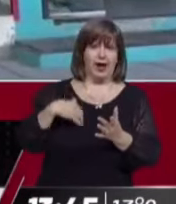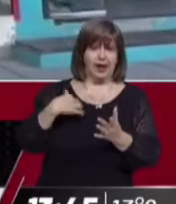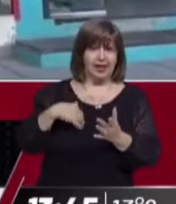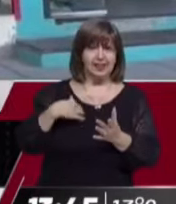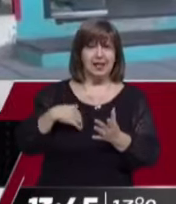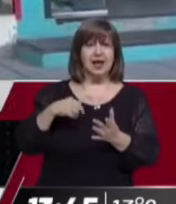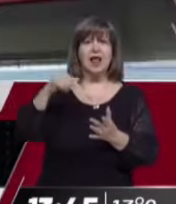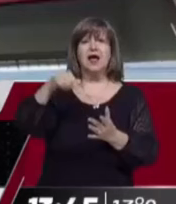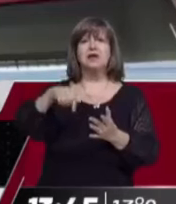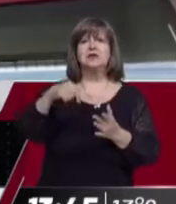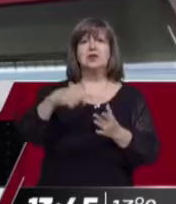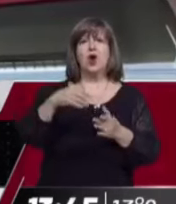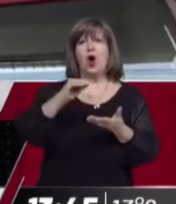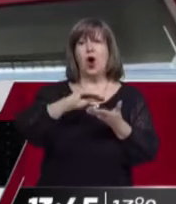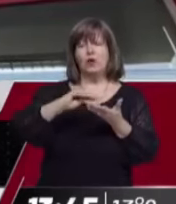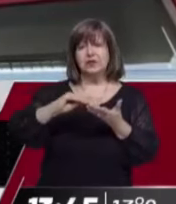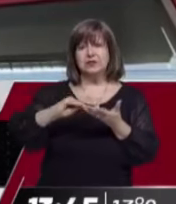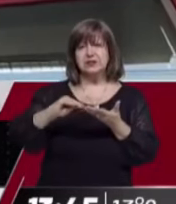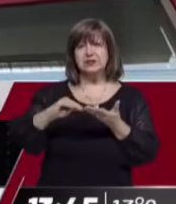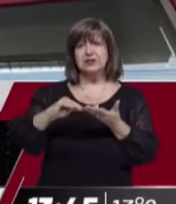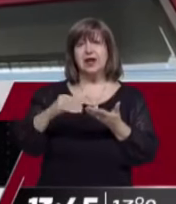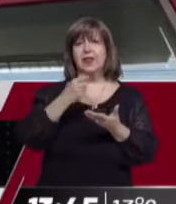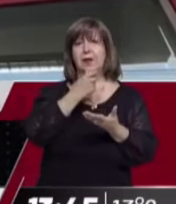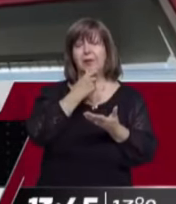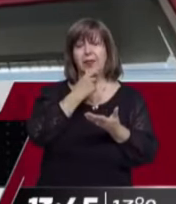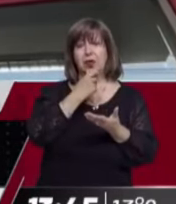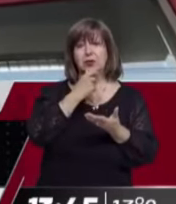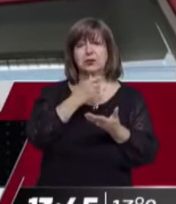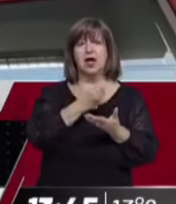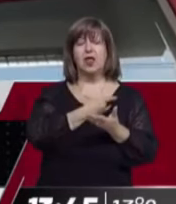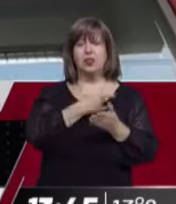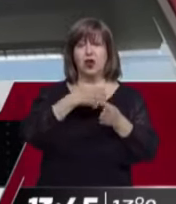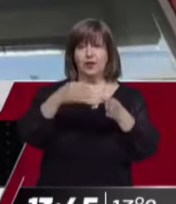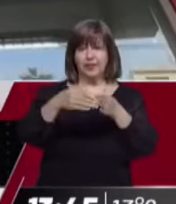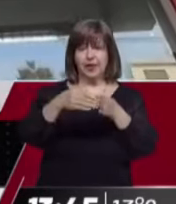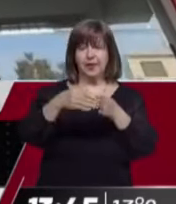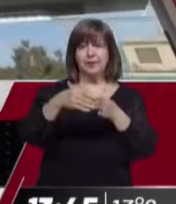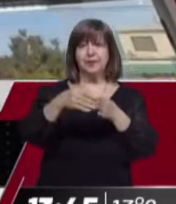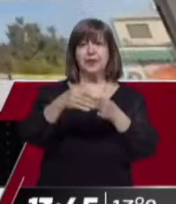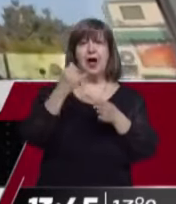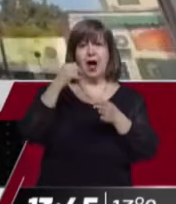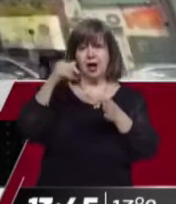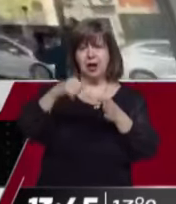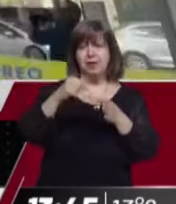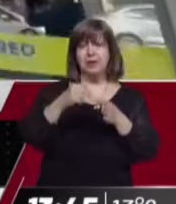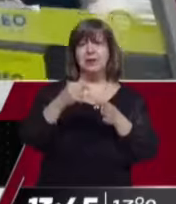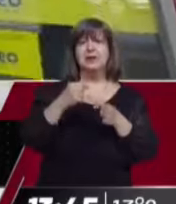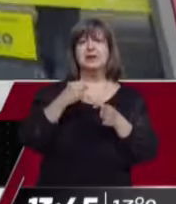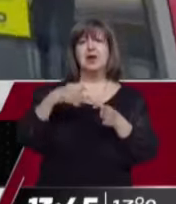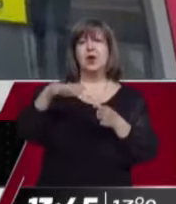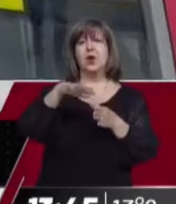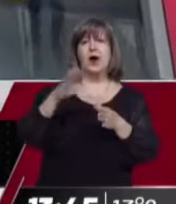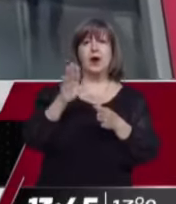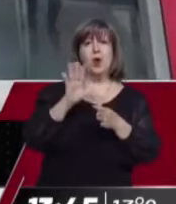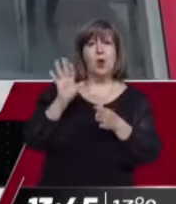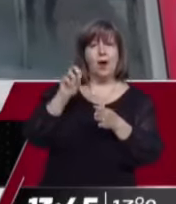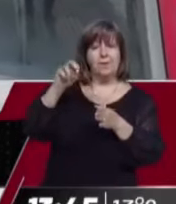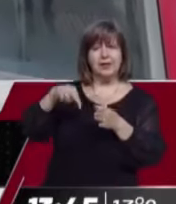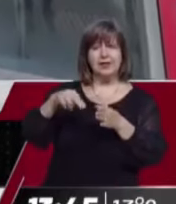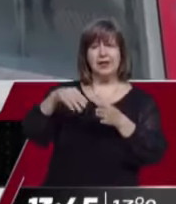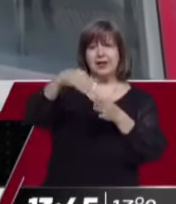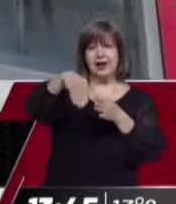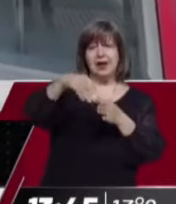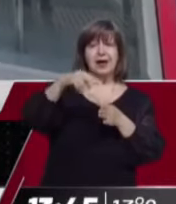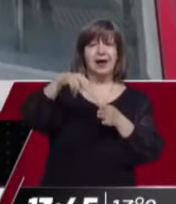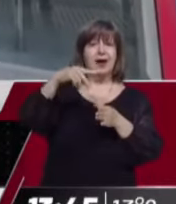en la oficina, en una de las oficinas de Correo Argentino de Mendoza, específicamente en un centro de distribución aquí en San José, en Necochea y Tomás